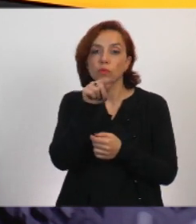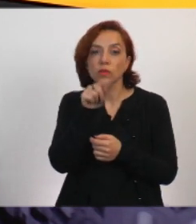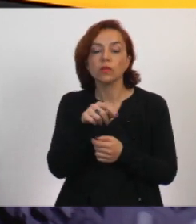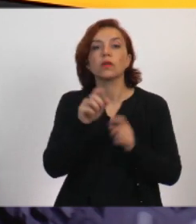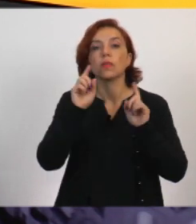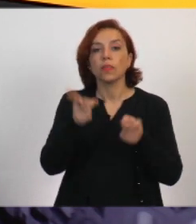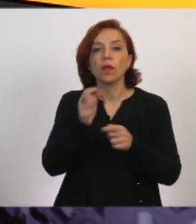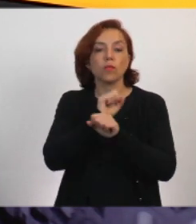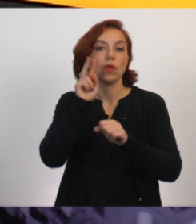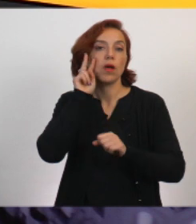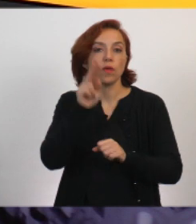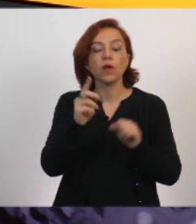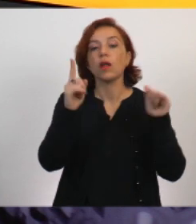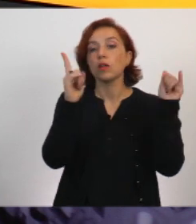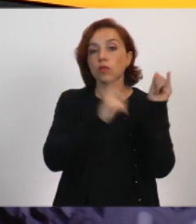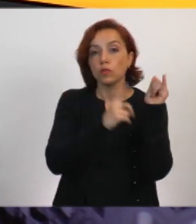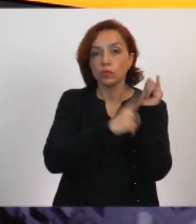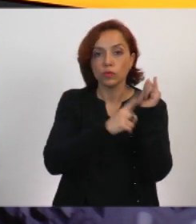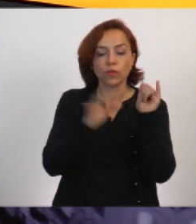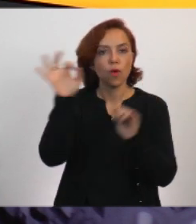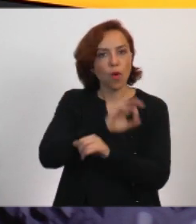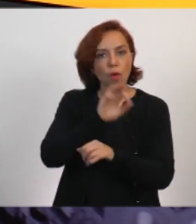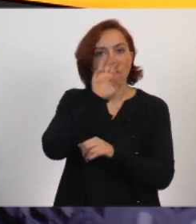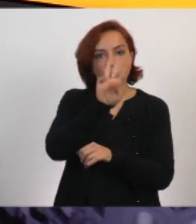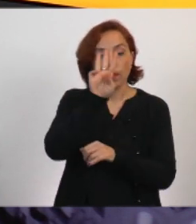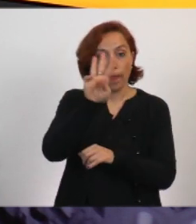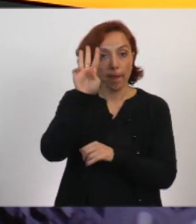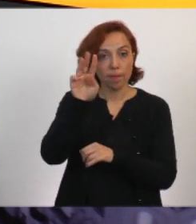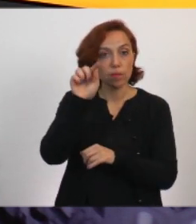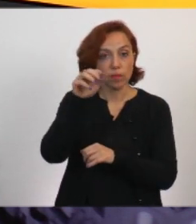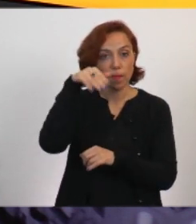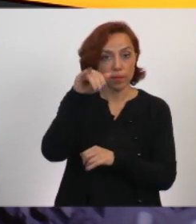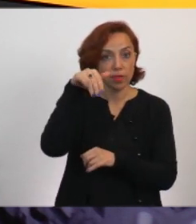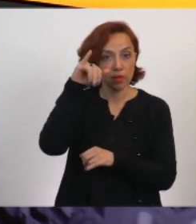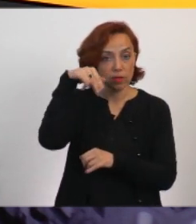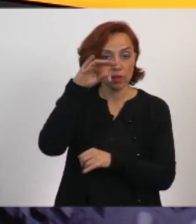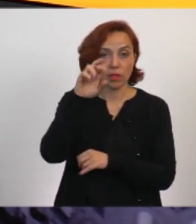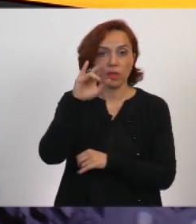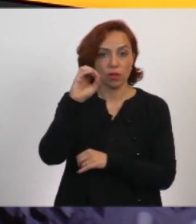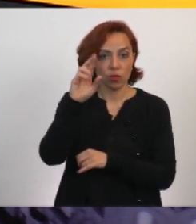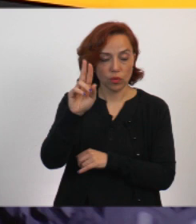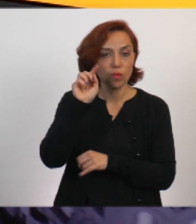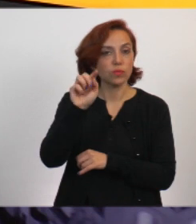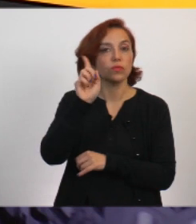nuestras redes sociales de Facebook y Twitter, a que consulten nuestro canal de YouTube o que ingresen a nuestra página web